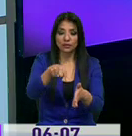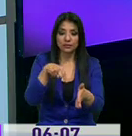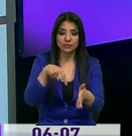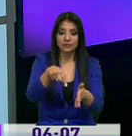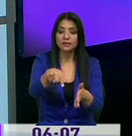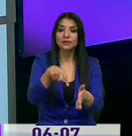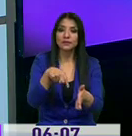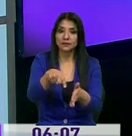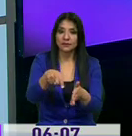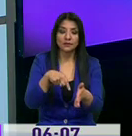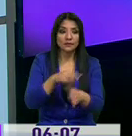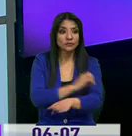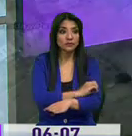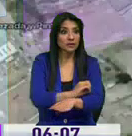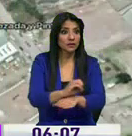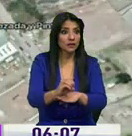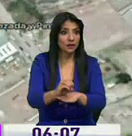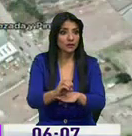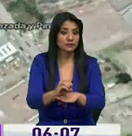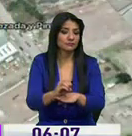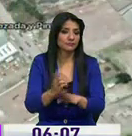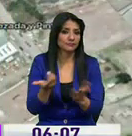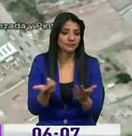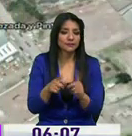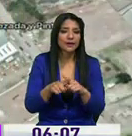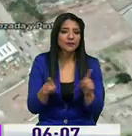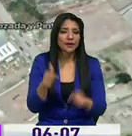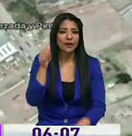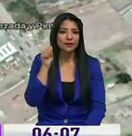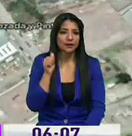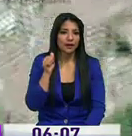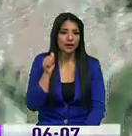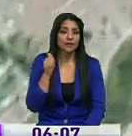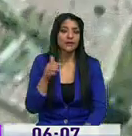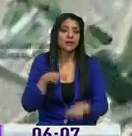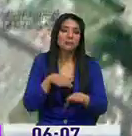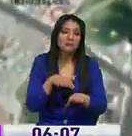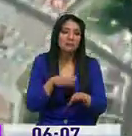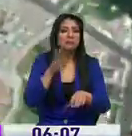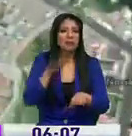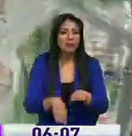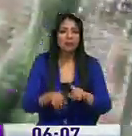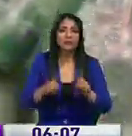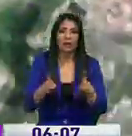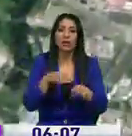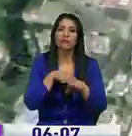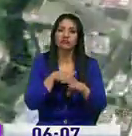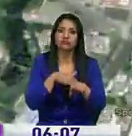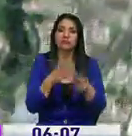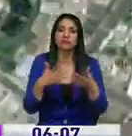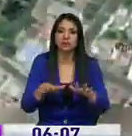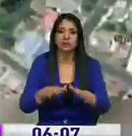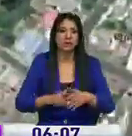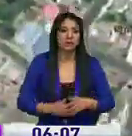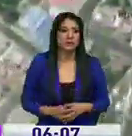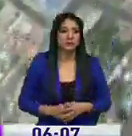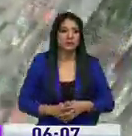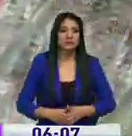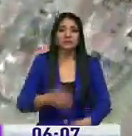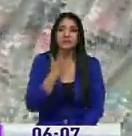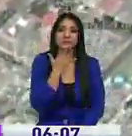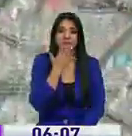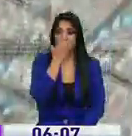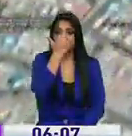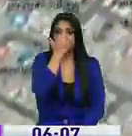ver usted que la occidental a esta hora a diferencia presenta una carga bastante fuerte estamos viendo presenta carga